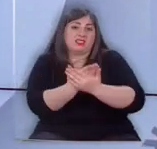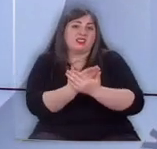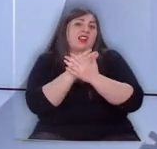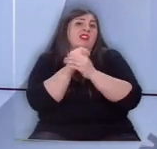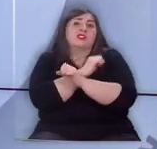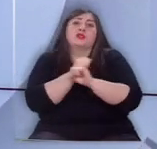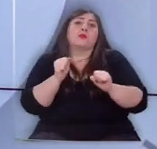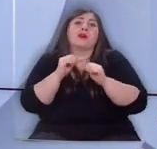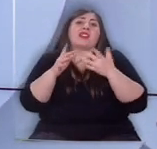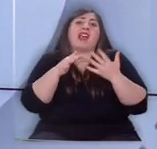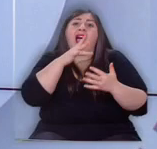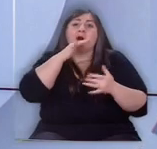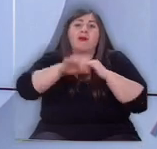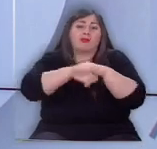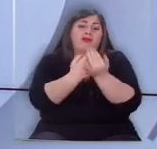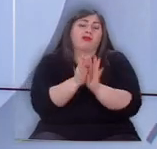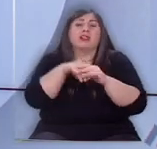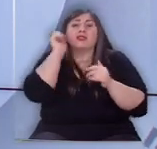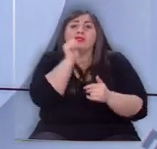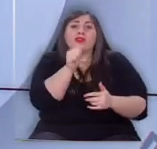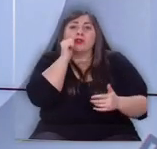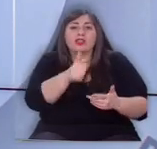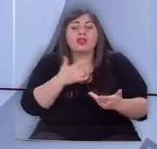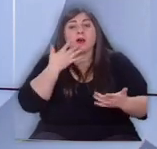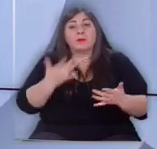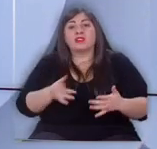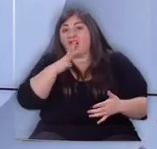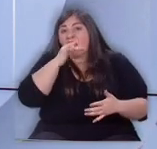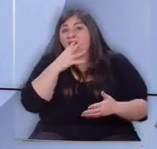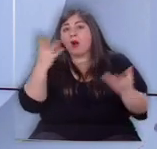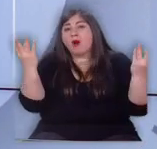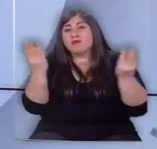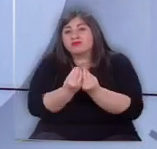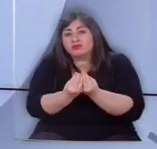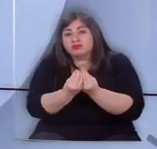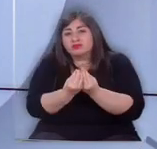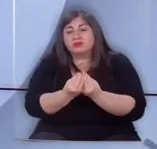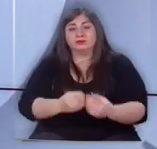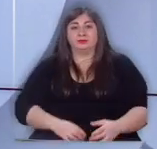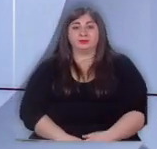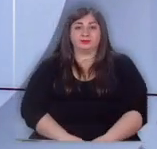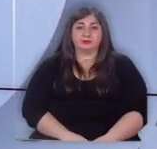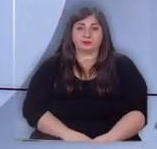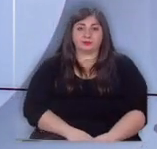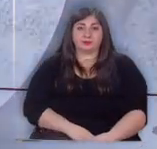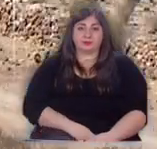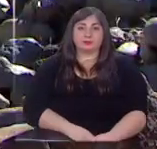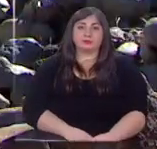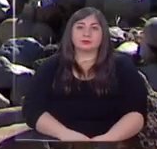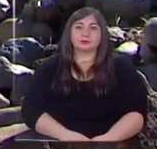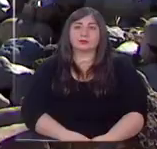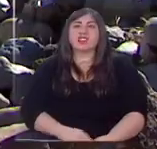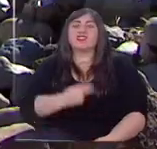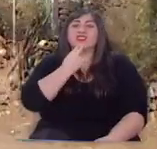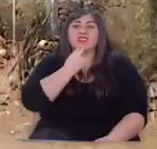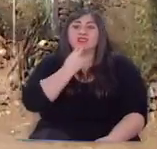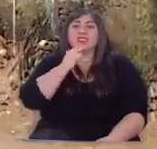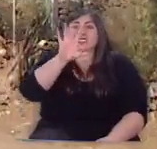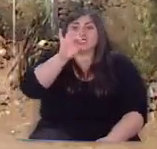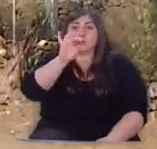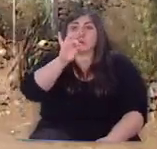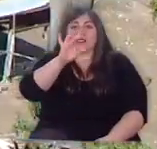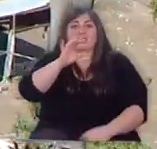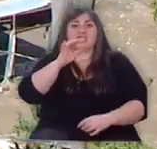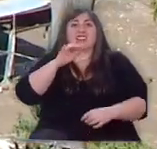no pueden lavarse las manos frecuentemente porque el agua es escasa. Viven con 50 litros de